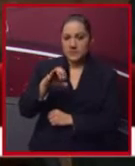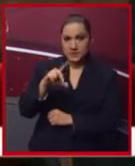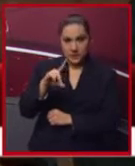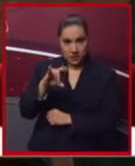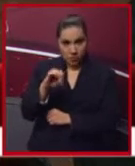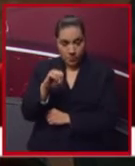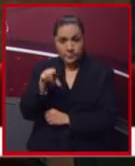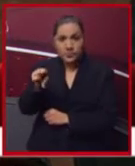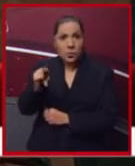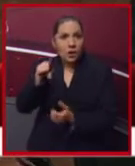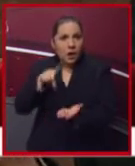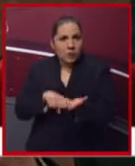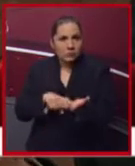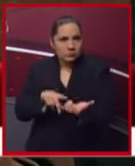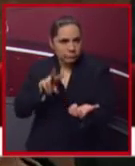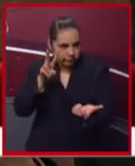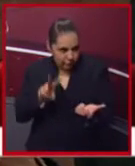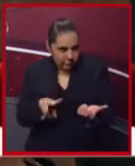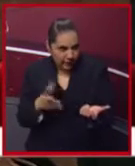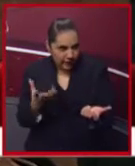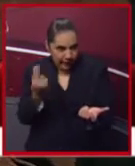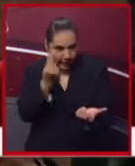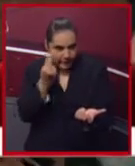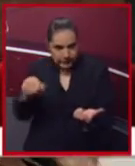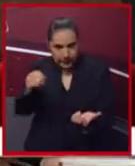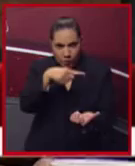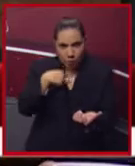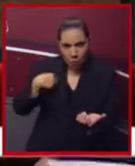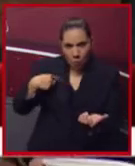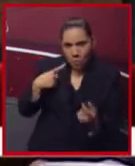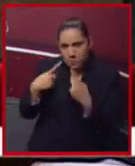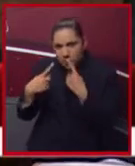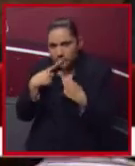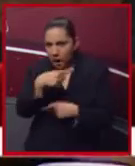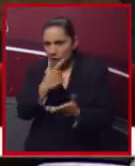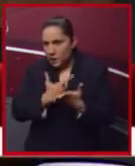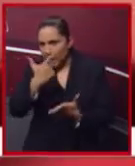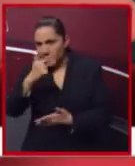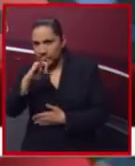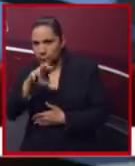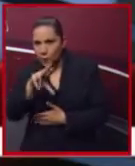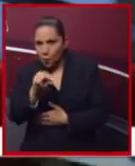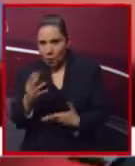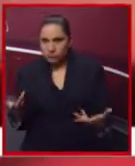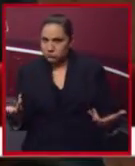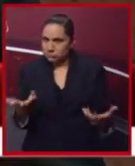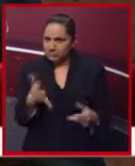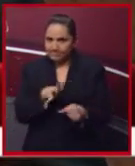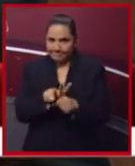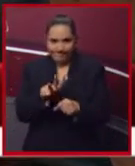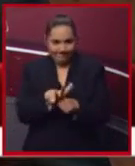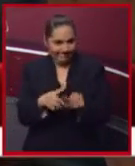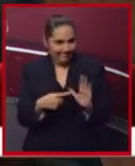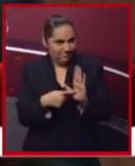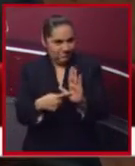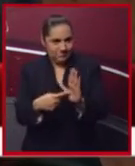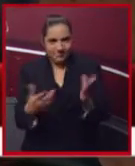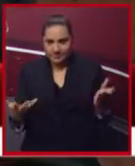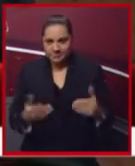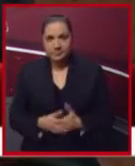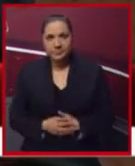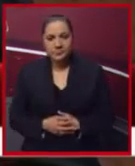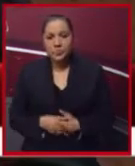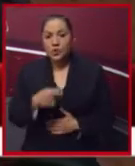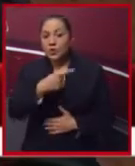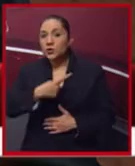abundar demasiado en la gravedad que comportan estas conductas delictivas. Entendemos todo este debate que hay de